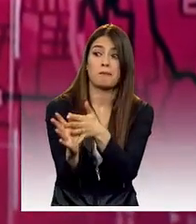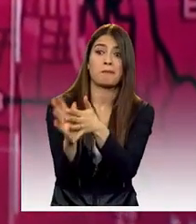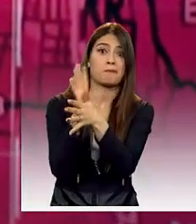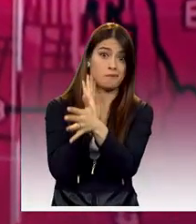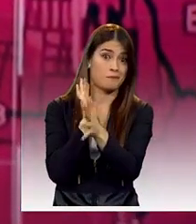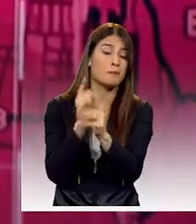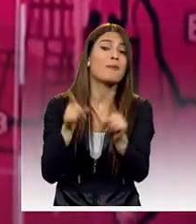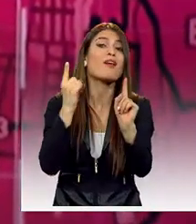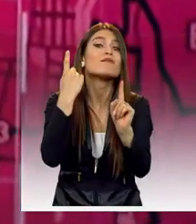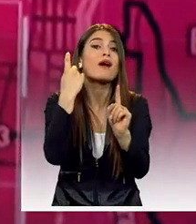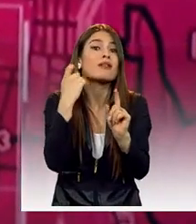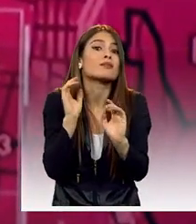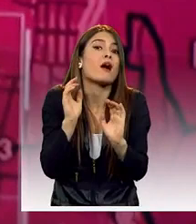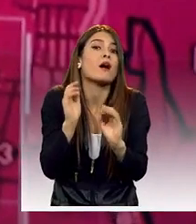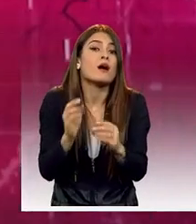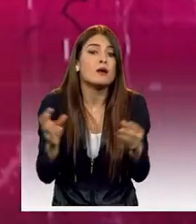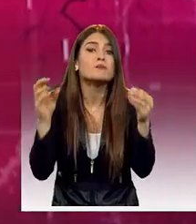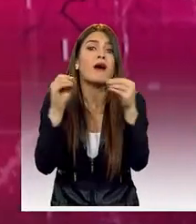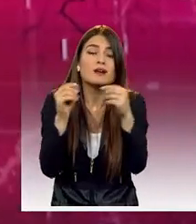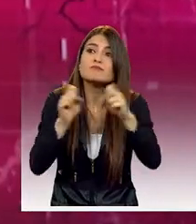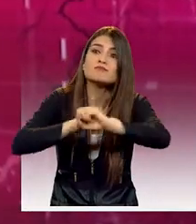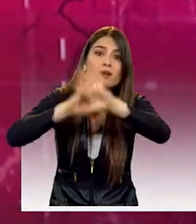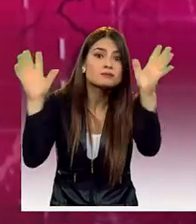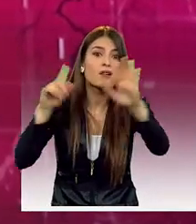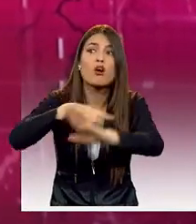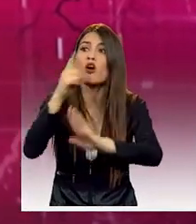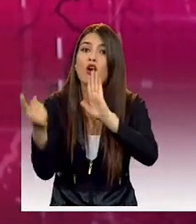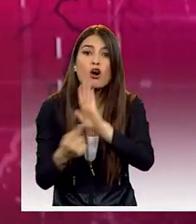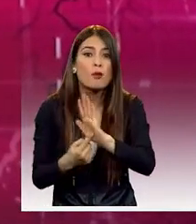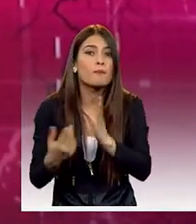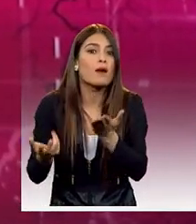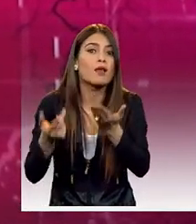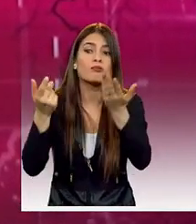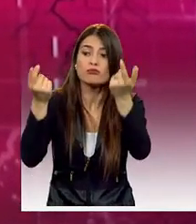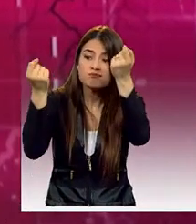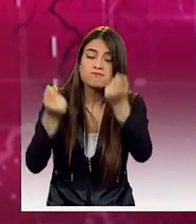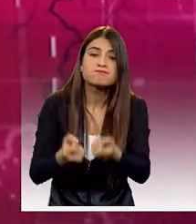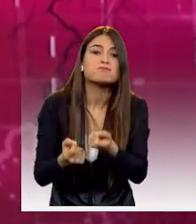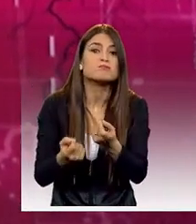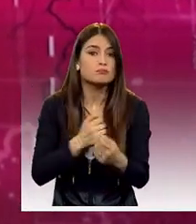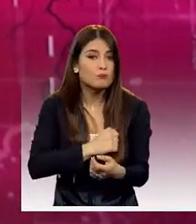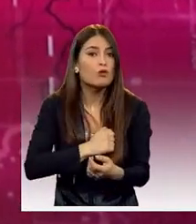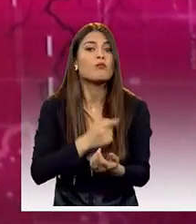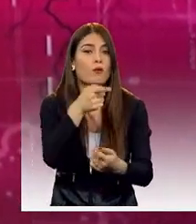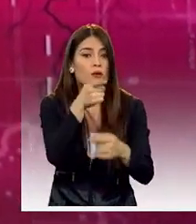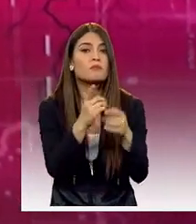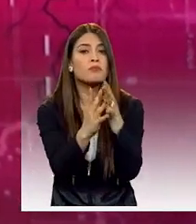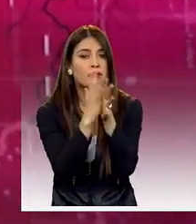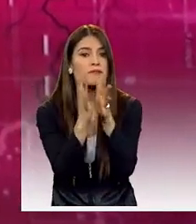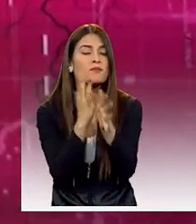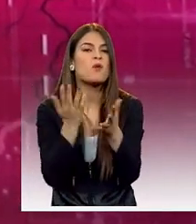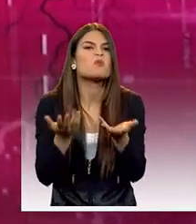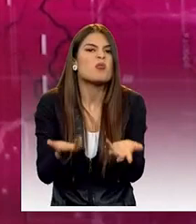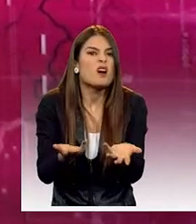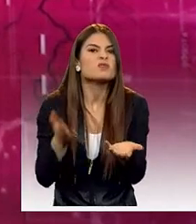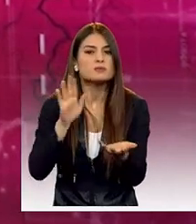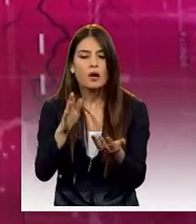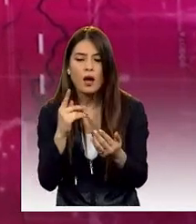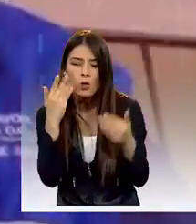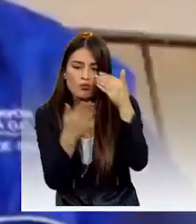falta de reactivos. Cuéntenos cómo estamos con respecto precisamente a pruebas y reactivos en